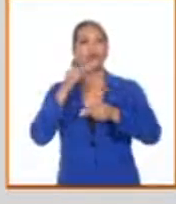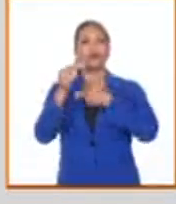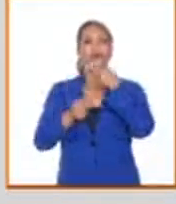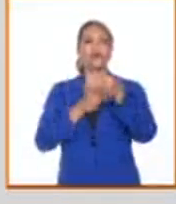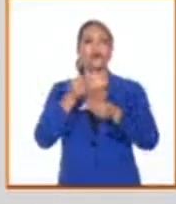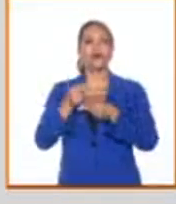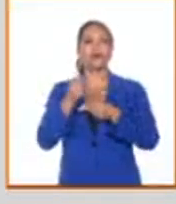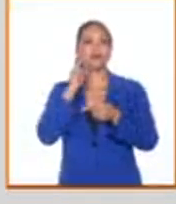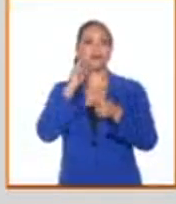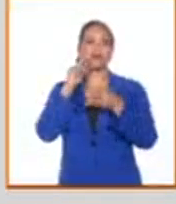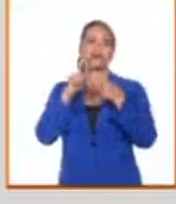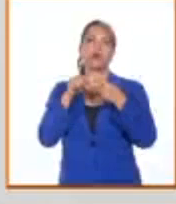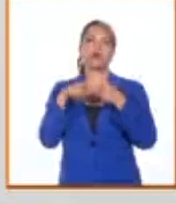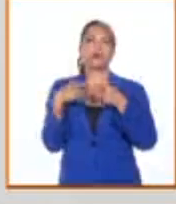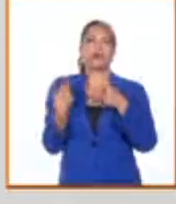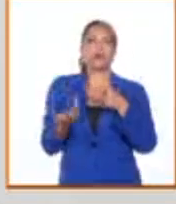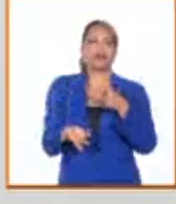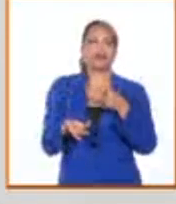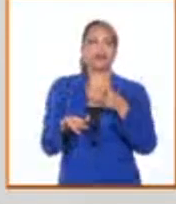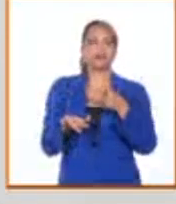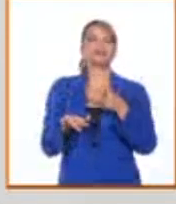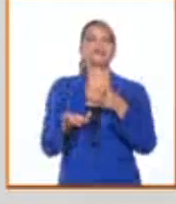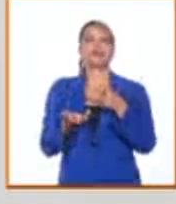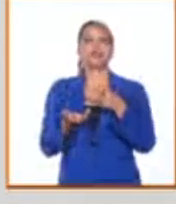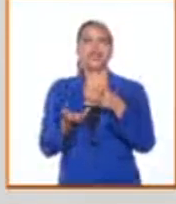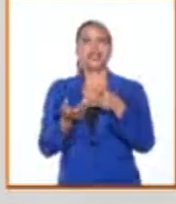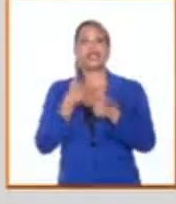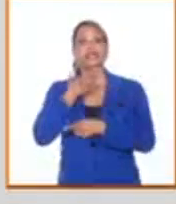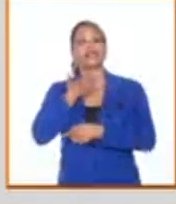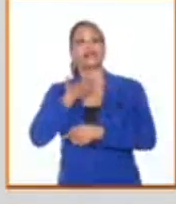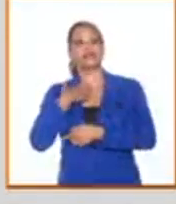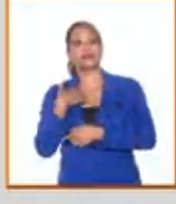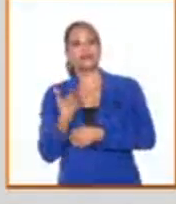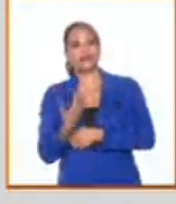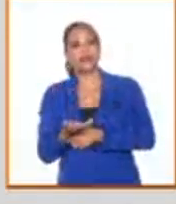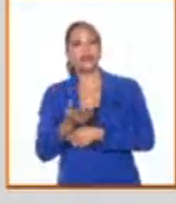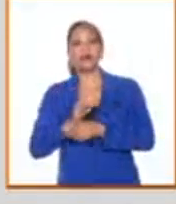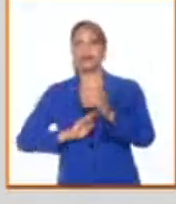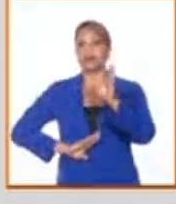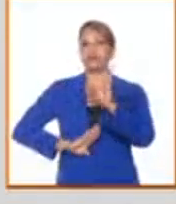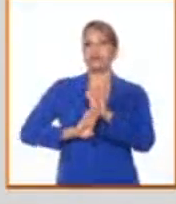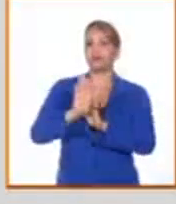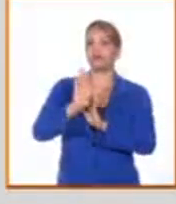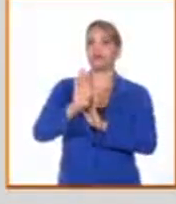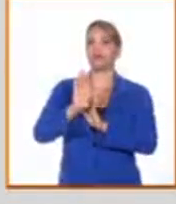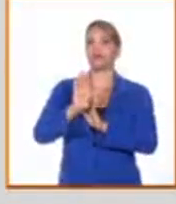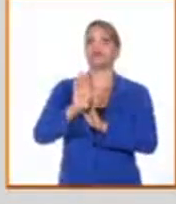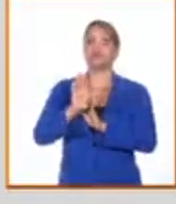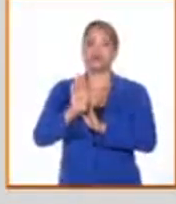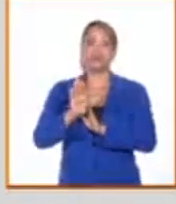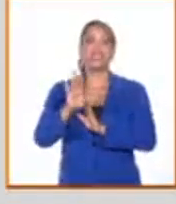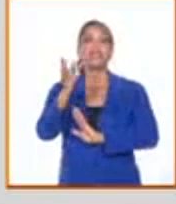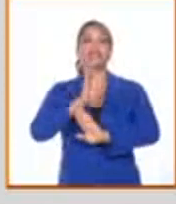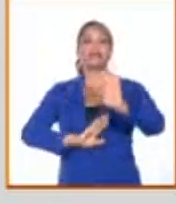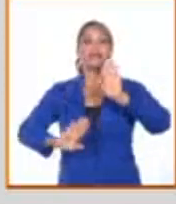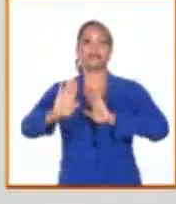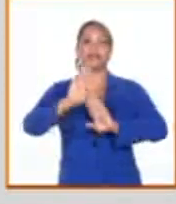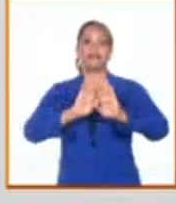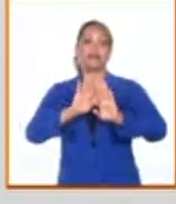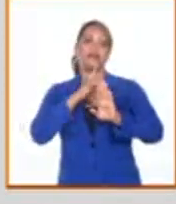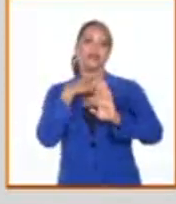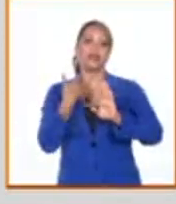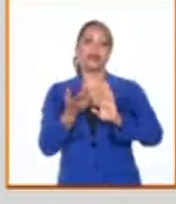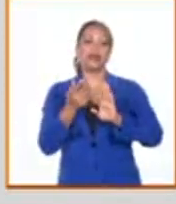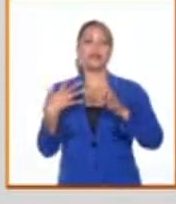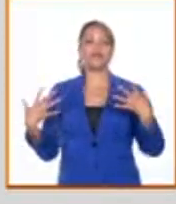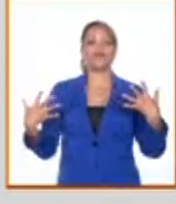una intención desde la ambición y desde el ansia de progreso y de defensa del ideal